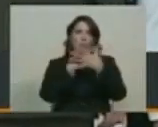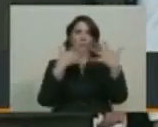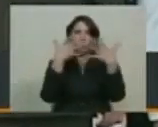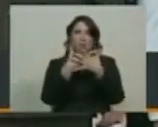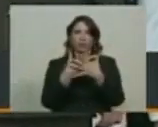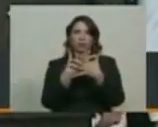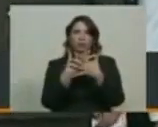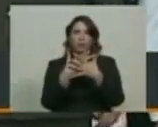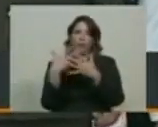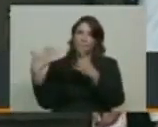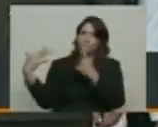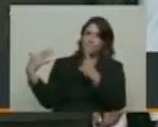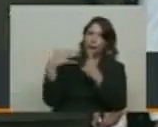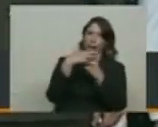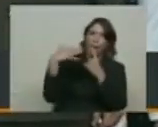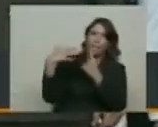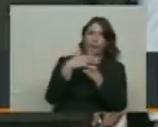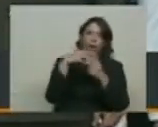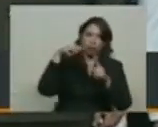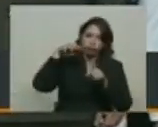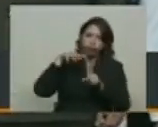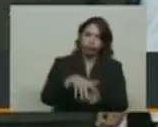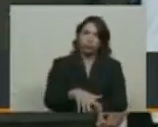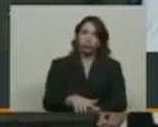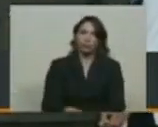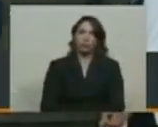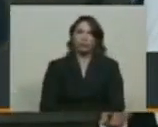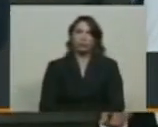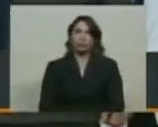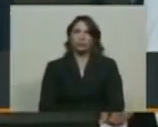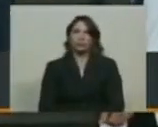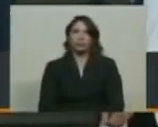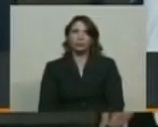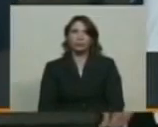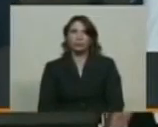para amedrentar, para desmoralizar?